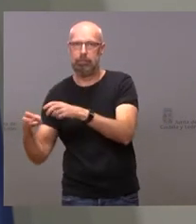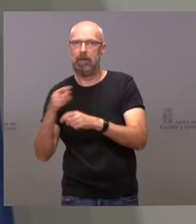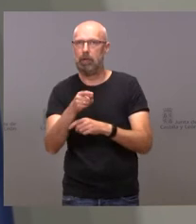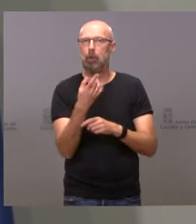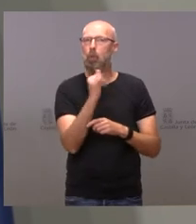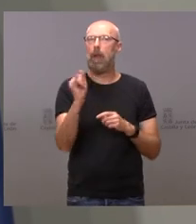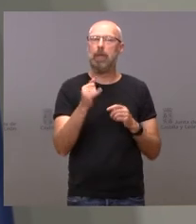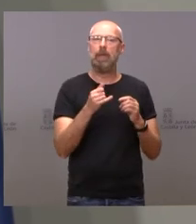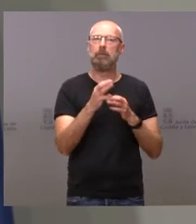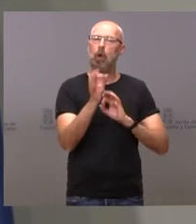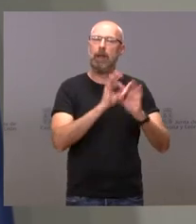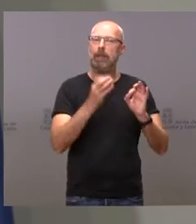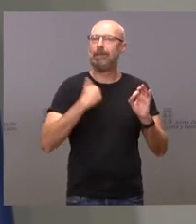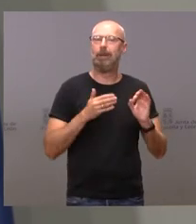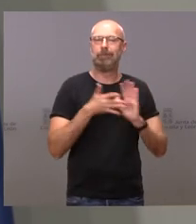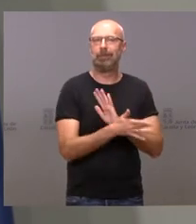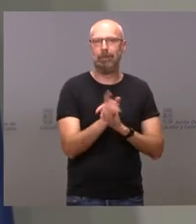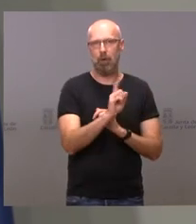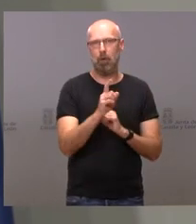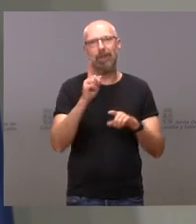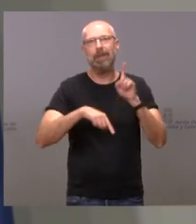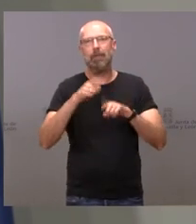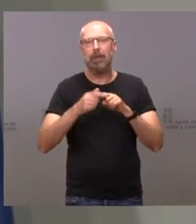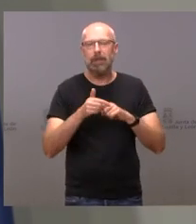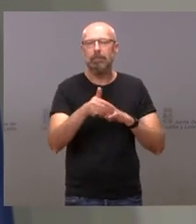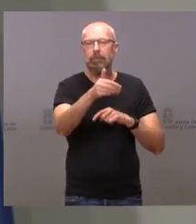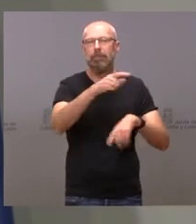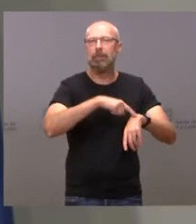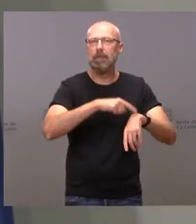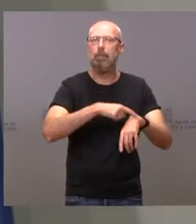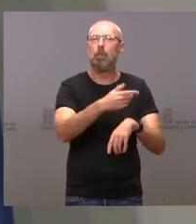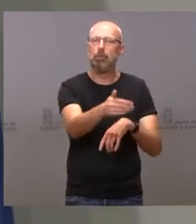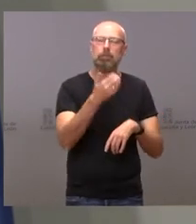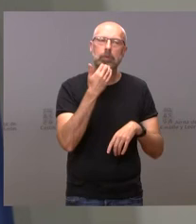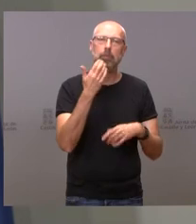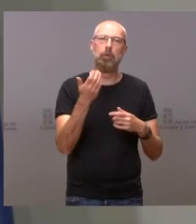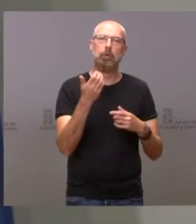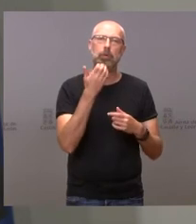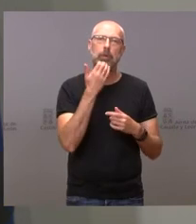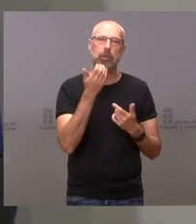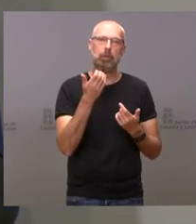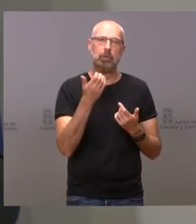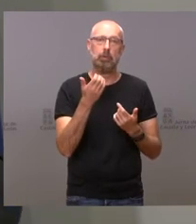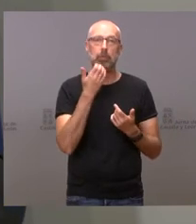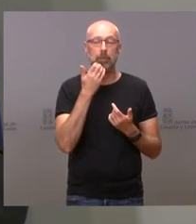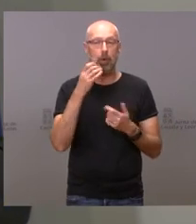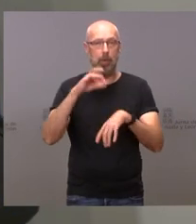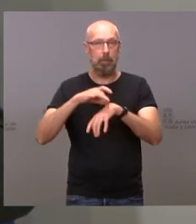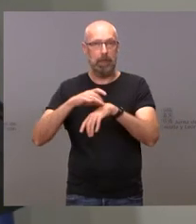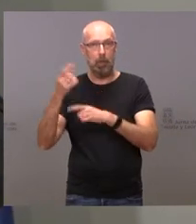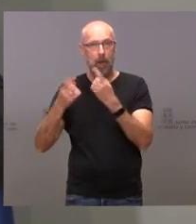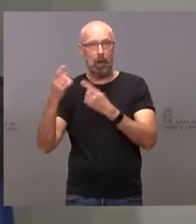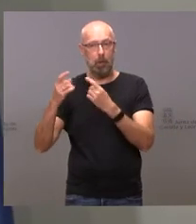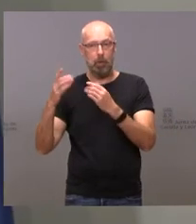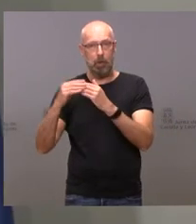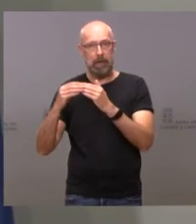a medida que se producen las jubilaciones. ¿Va a afectar a facultativos? ¿Hay facultativos con menos de 400 tarjetas? Sí, hay